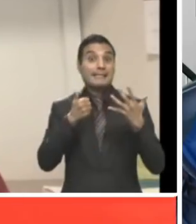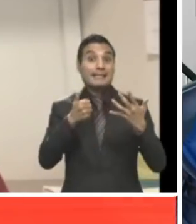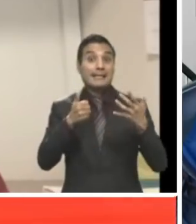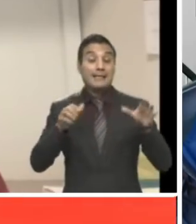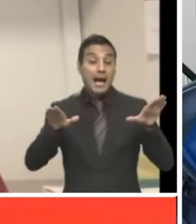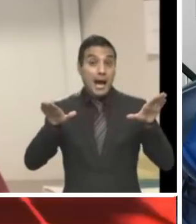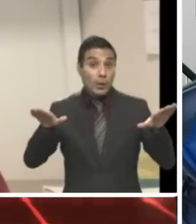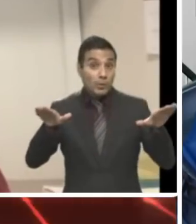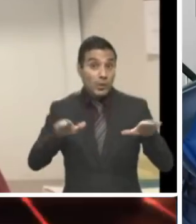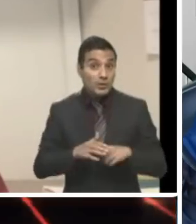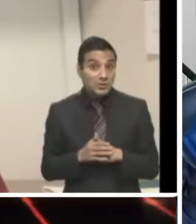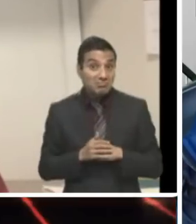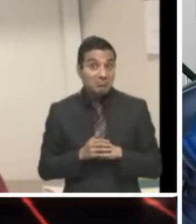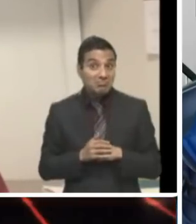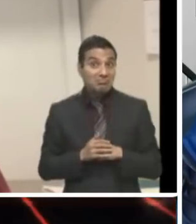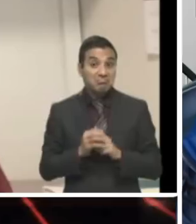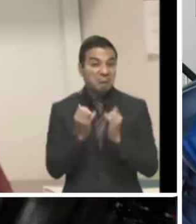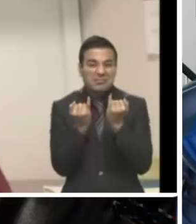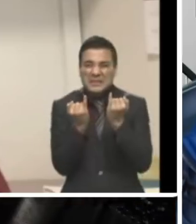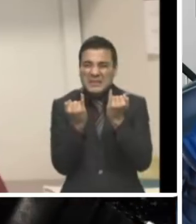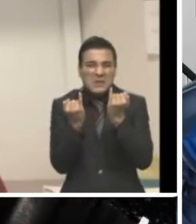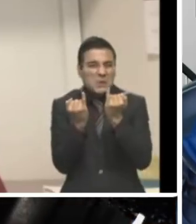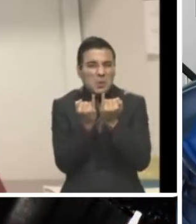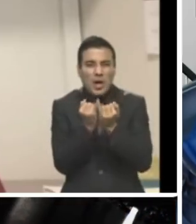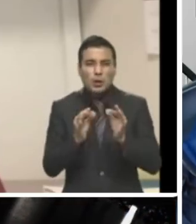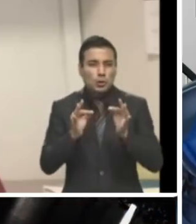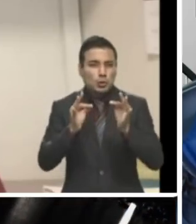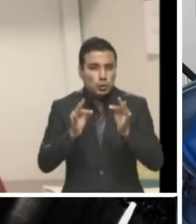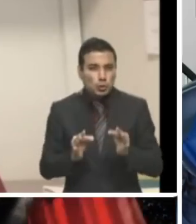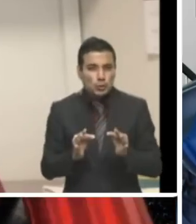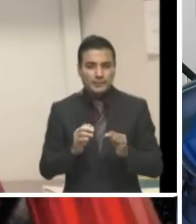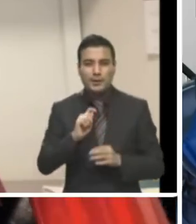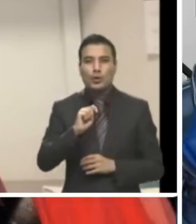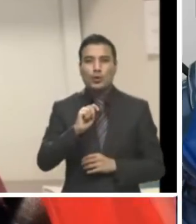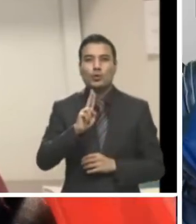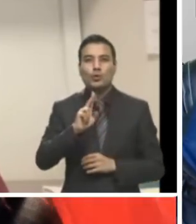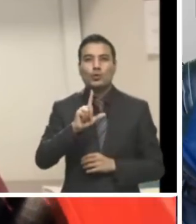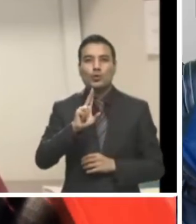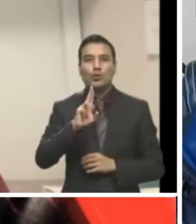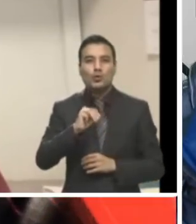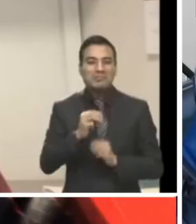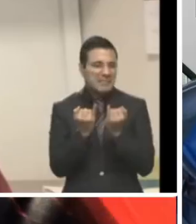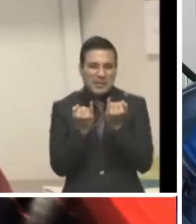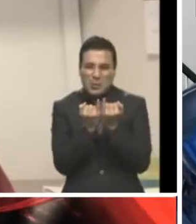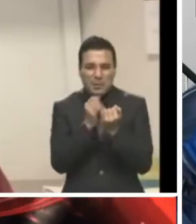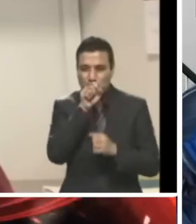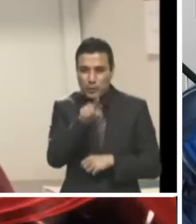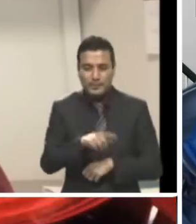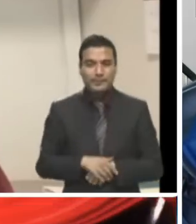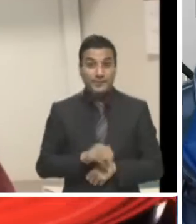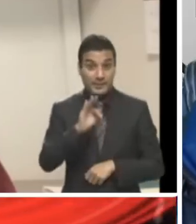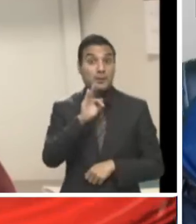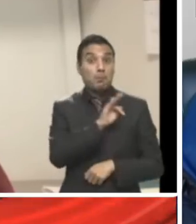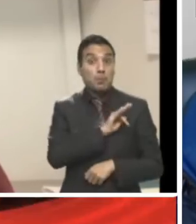en la revocación siendo que tenía 1.700 millones y que con 500 millones había puesto las